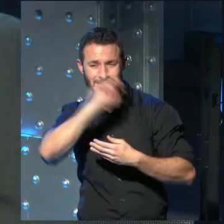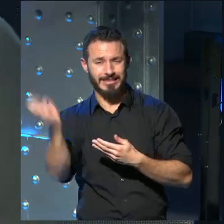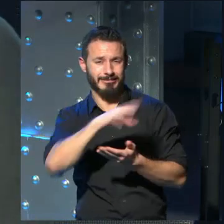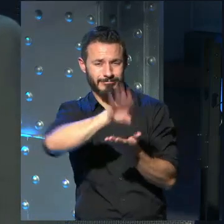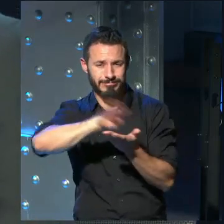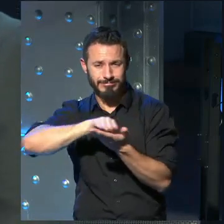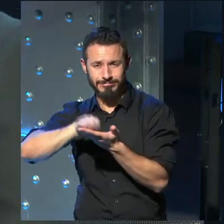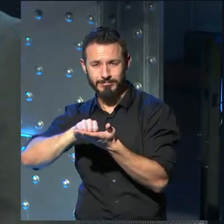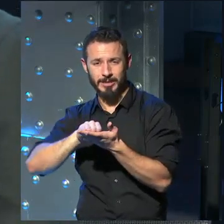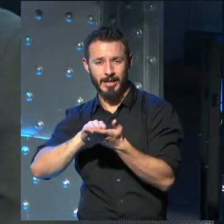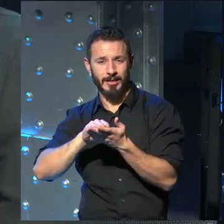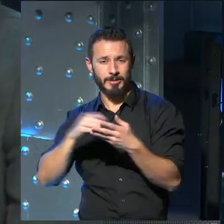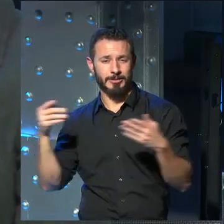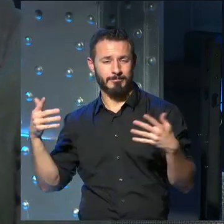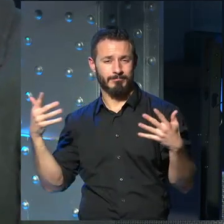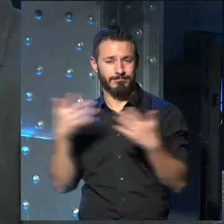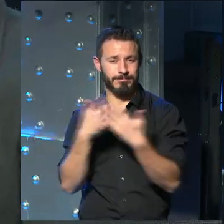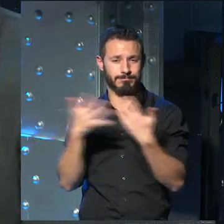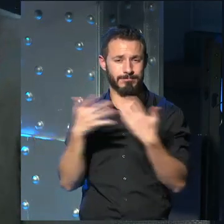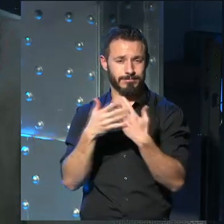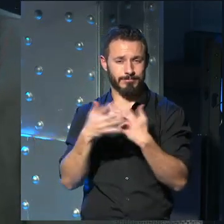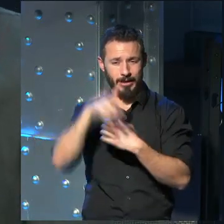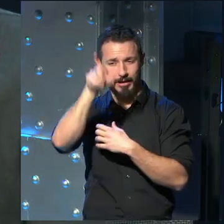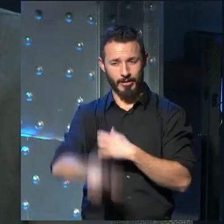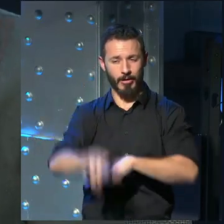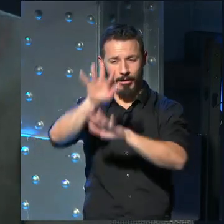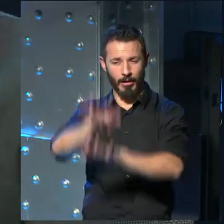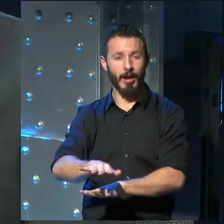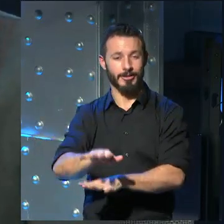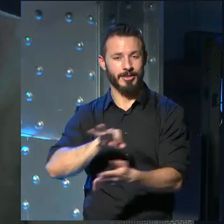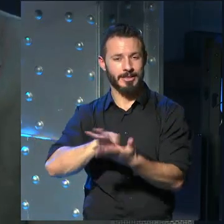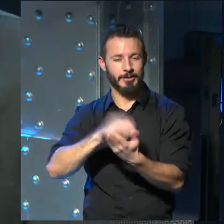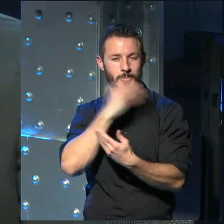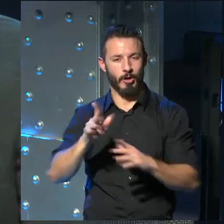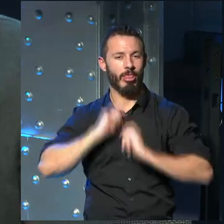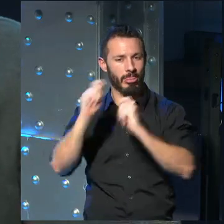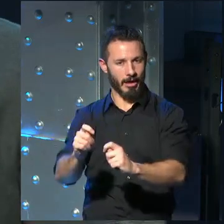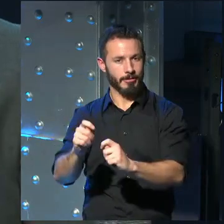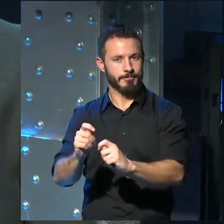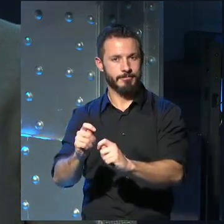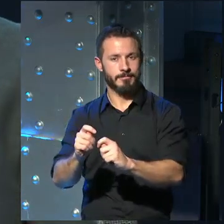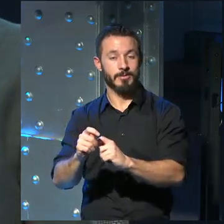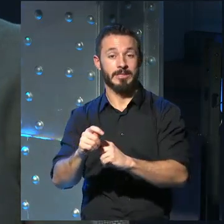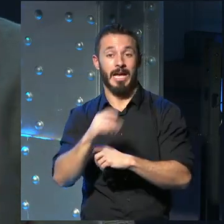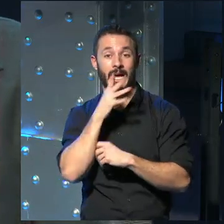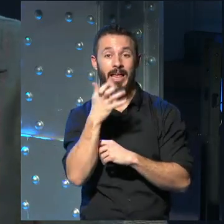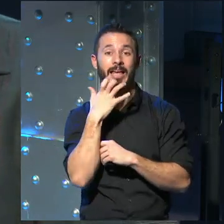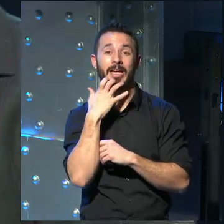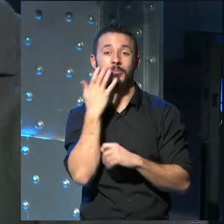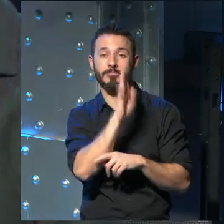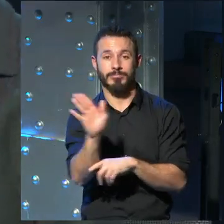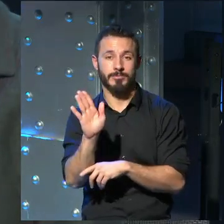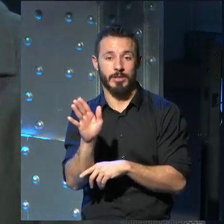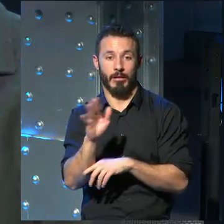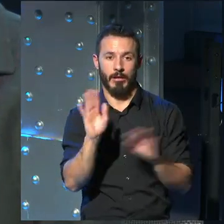vez que estén cruzados, conocer al ciudadano y darle el mejor servicio. Danos algunos ejemplos que además tú los representas